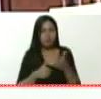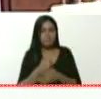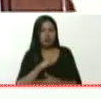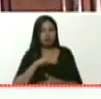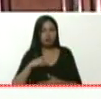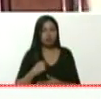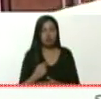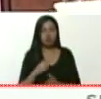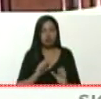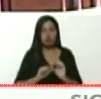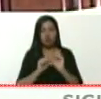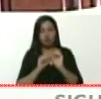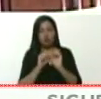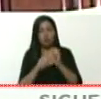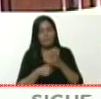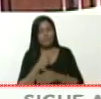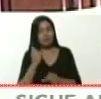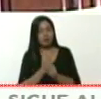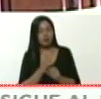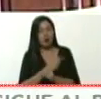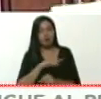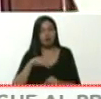y ya avanzadas en su trabajo.